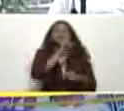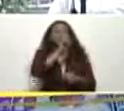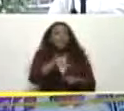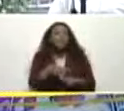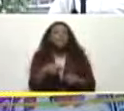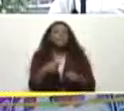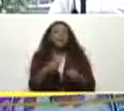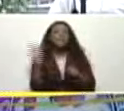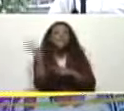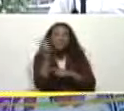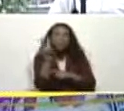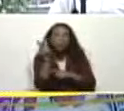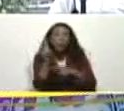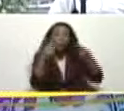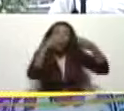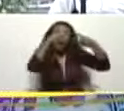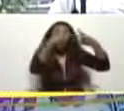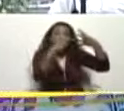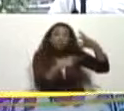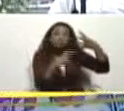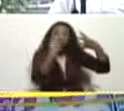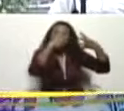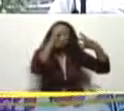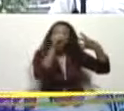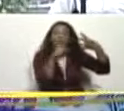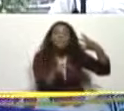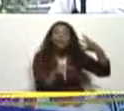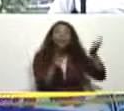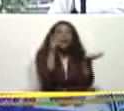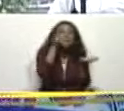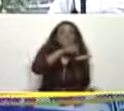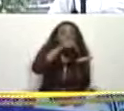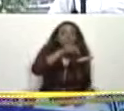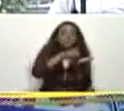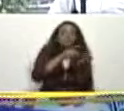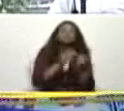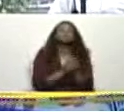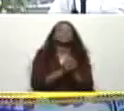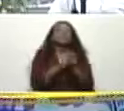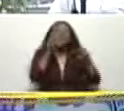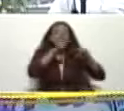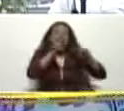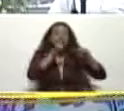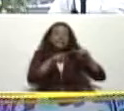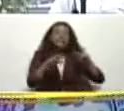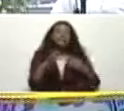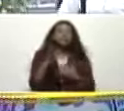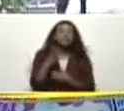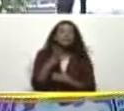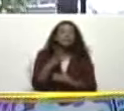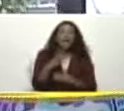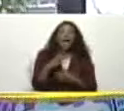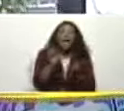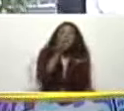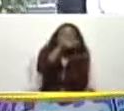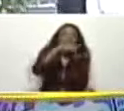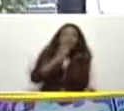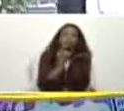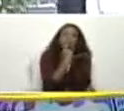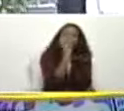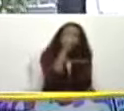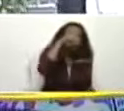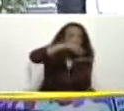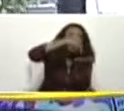También Venezuela tiene una cantidad grandísima de niñas en el semillero